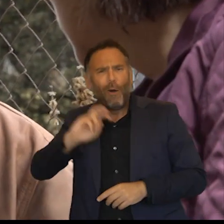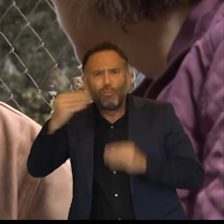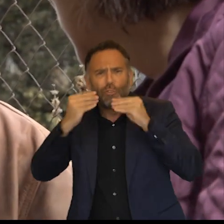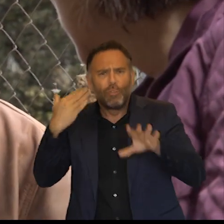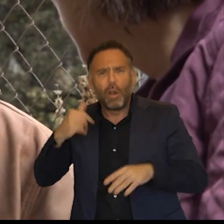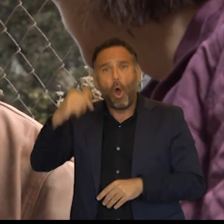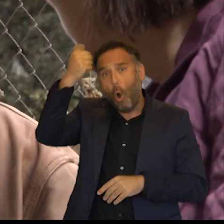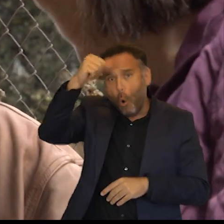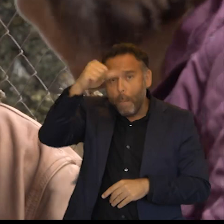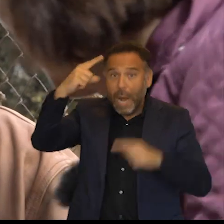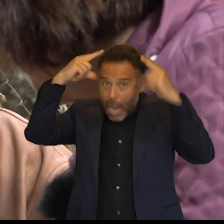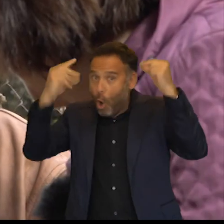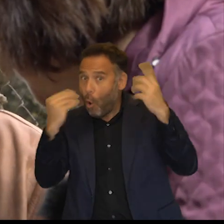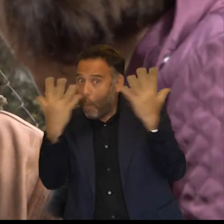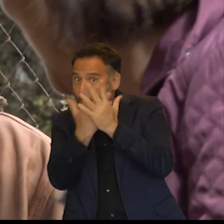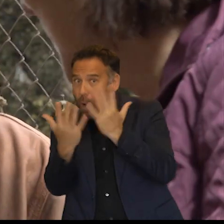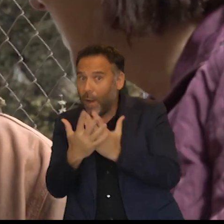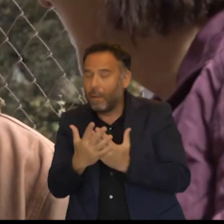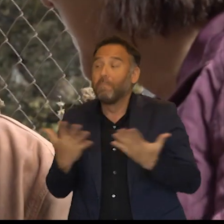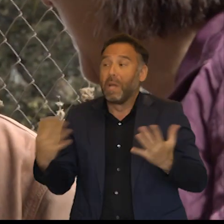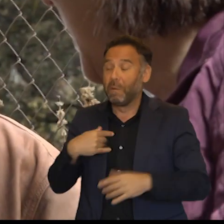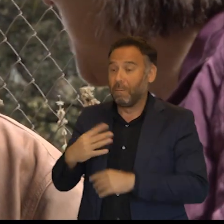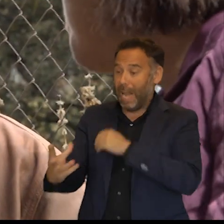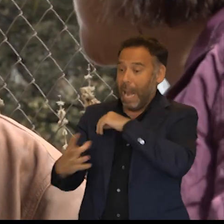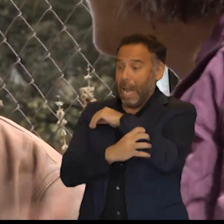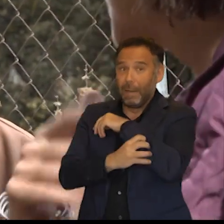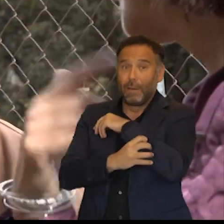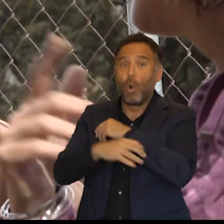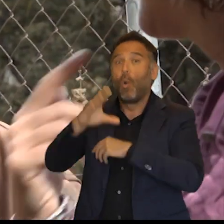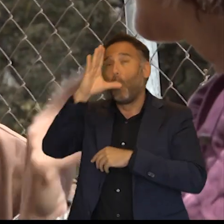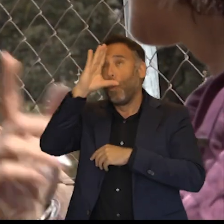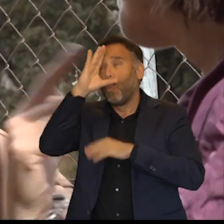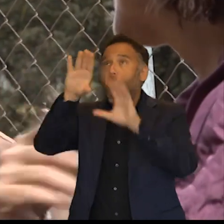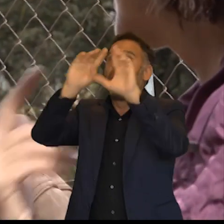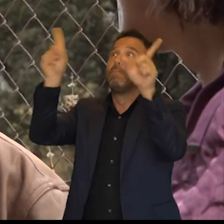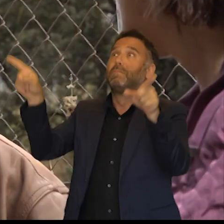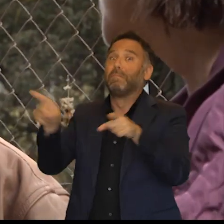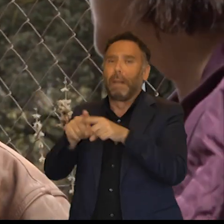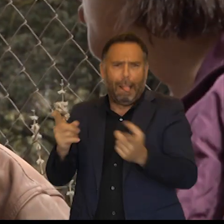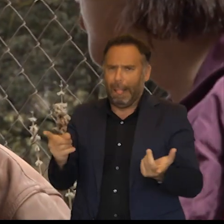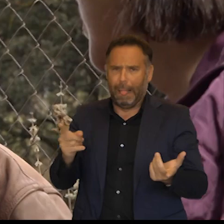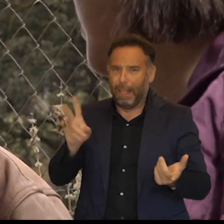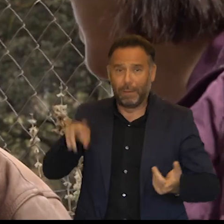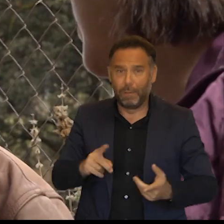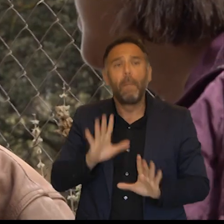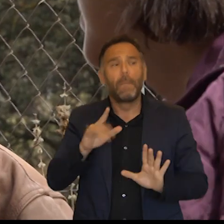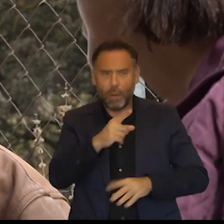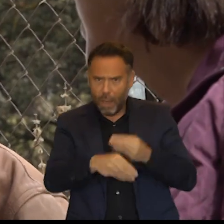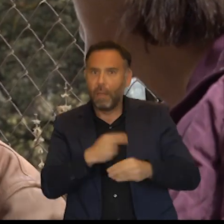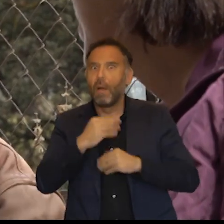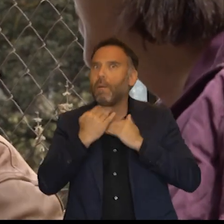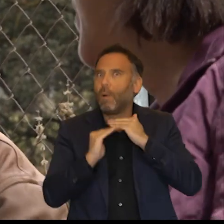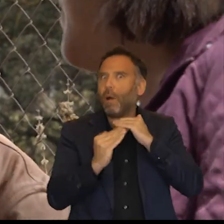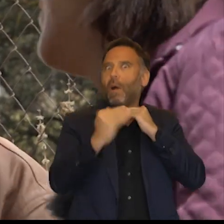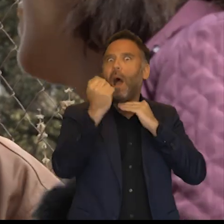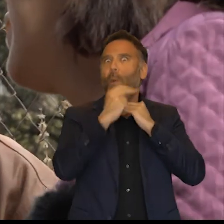Sí. Y te digo, todavía a luna llena no me cambio mucho. Pero ya sabes. Poco. Ya sabes hacer el aullido. Ya, para dar